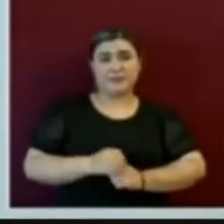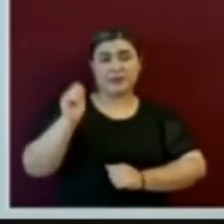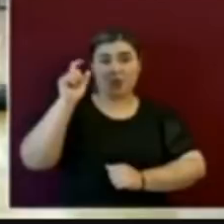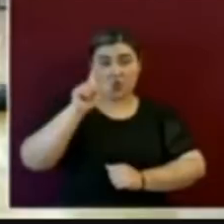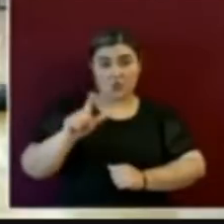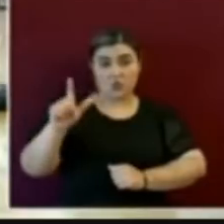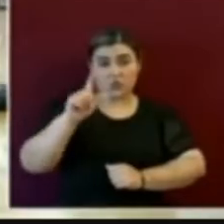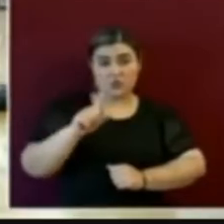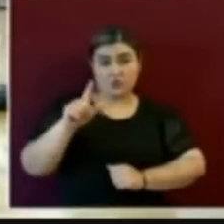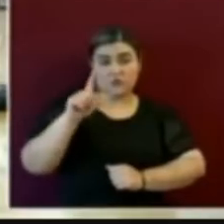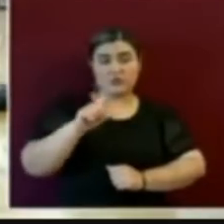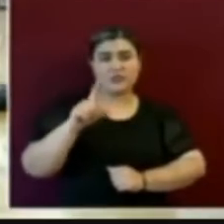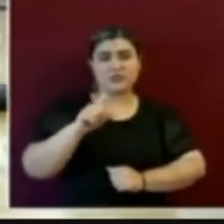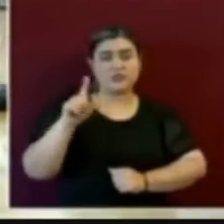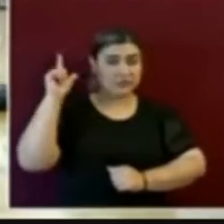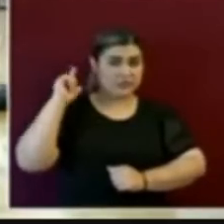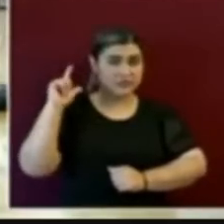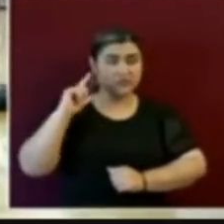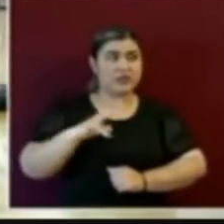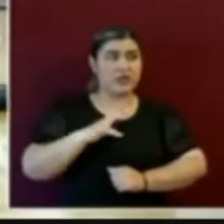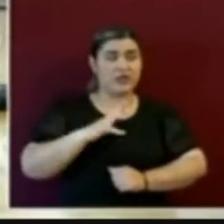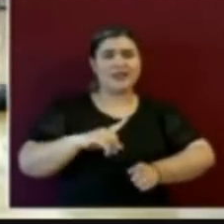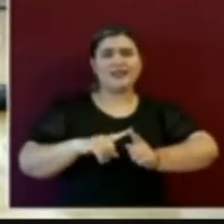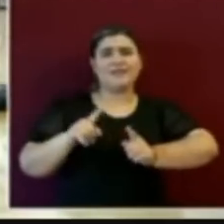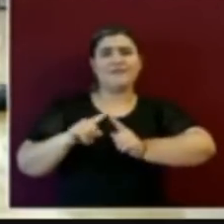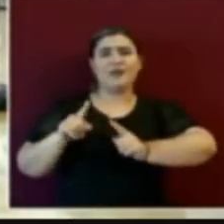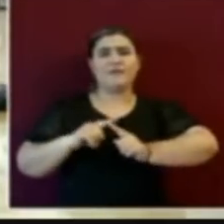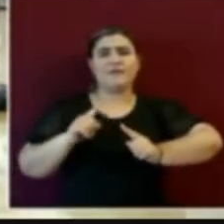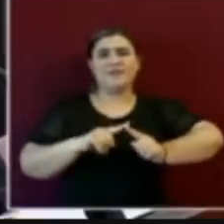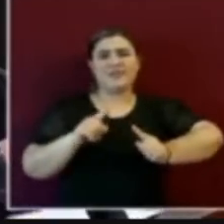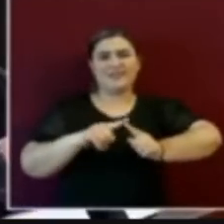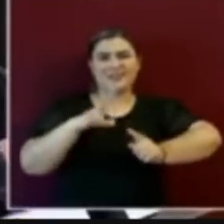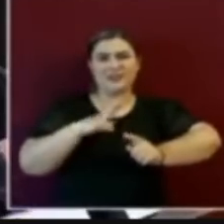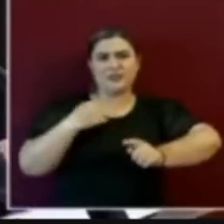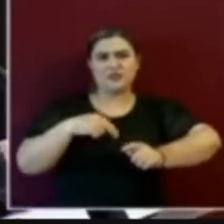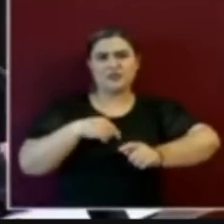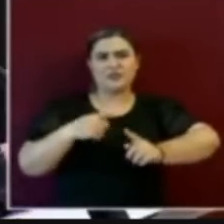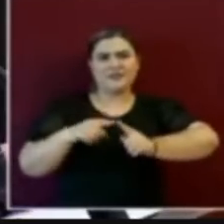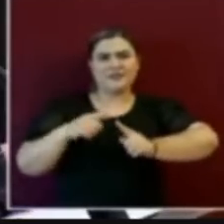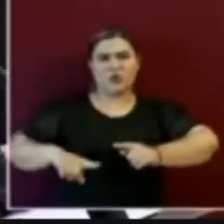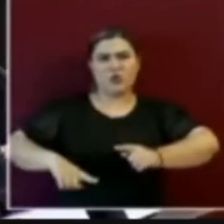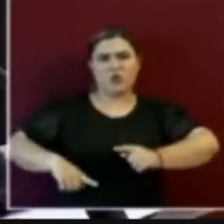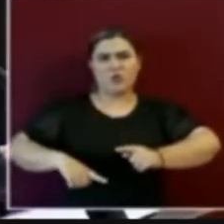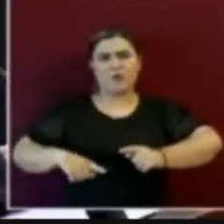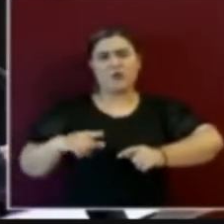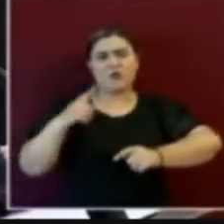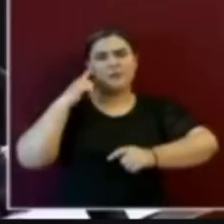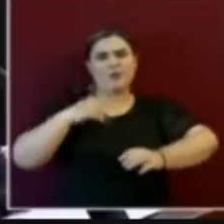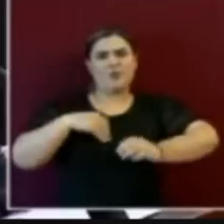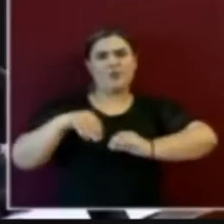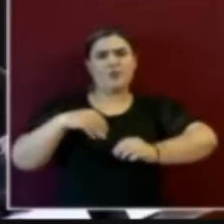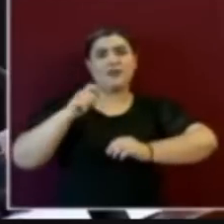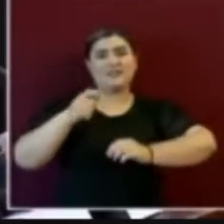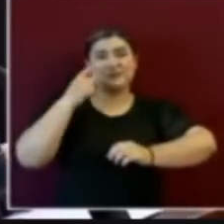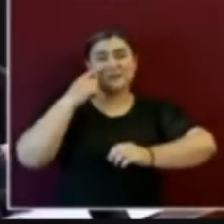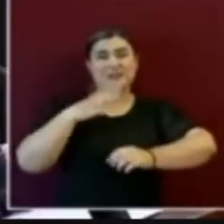lunes tuvimos varios, todos los gobernadores del movimiento y algunos